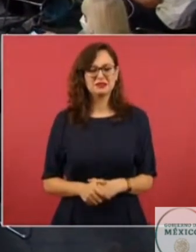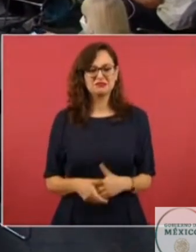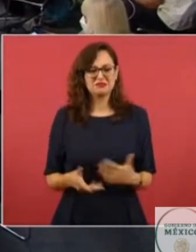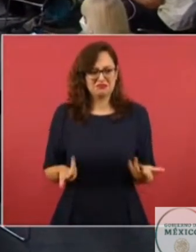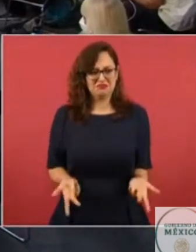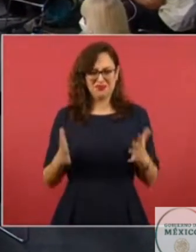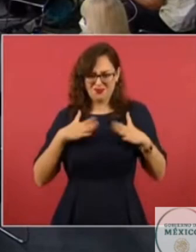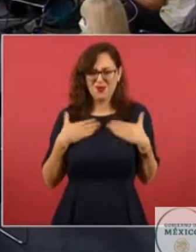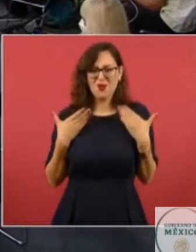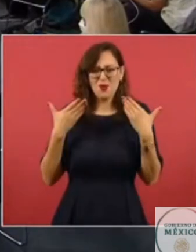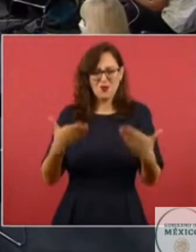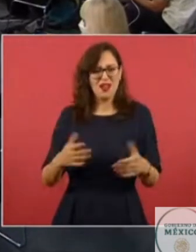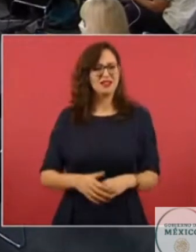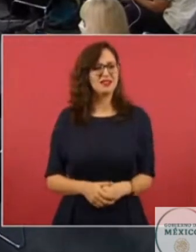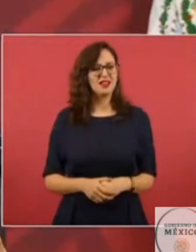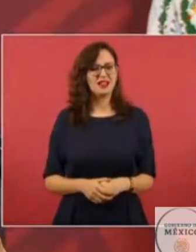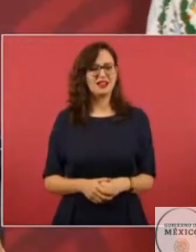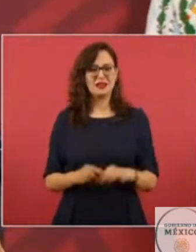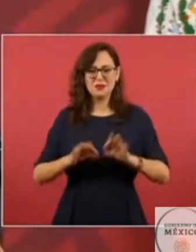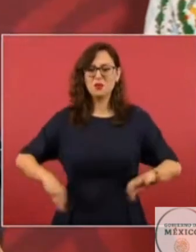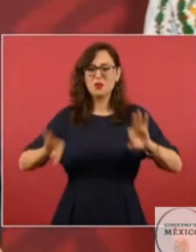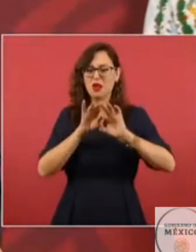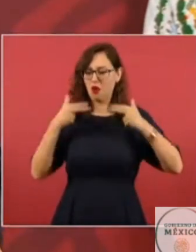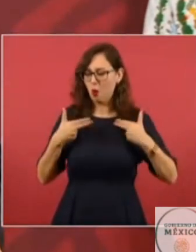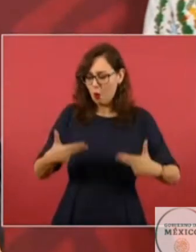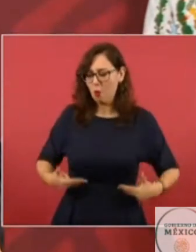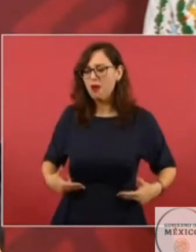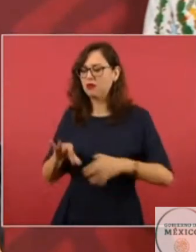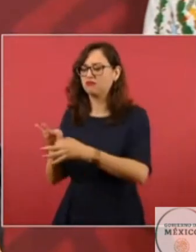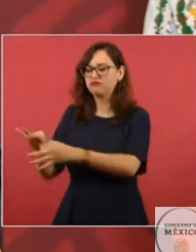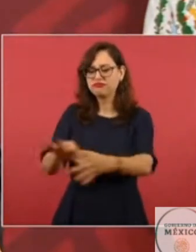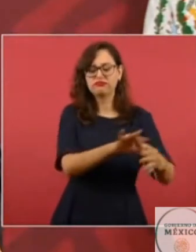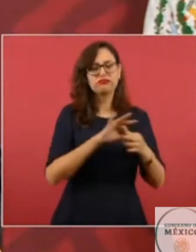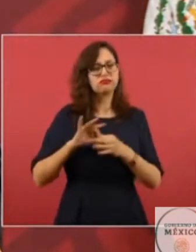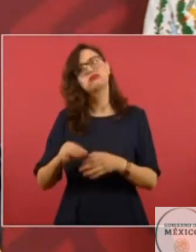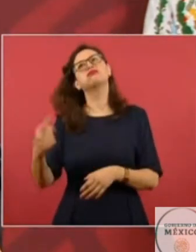apostamos más al humanismo y al juicio práctico?